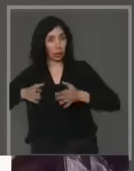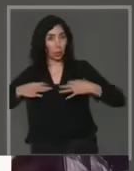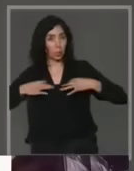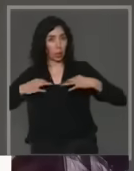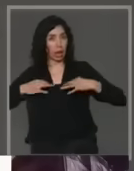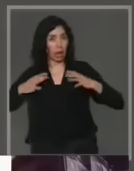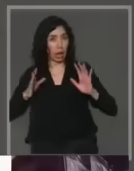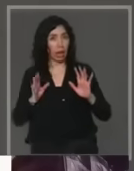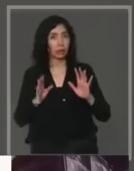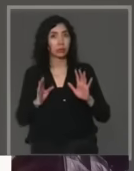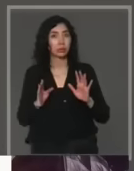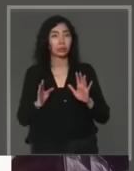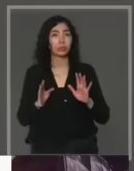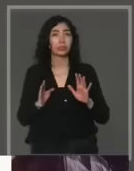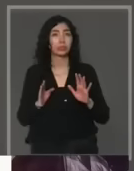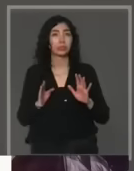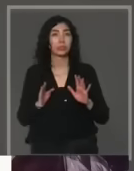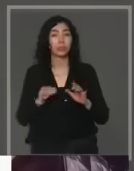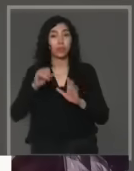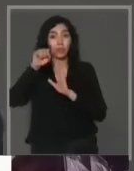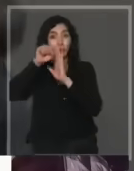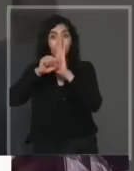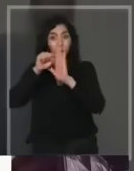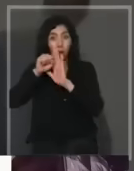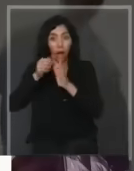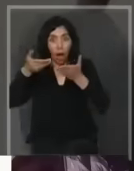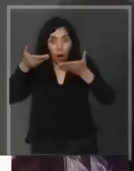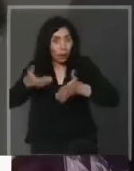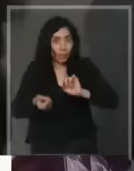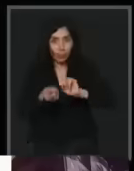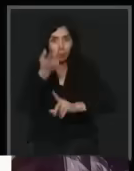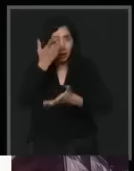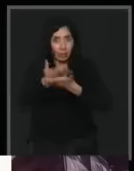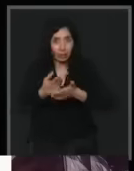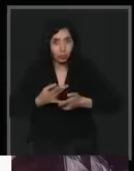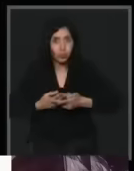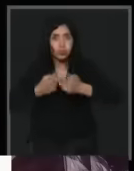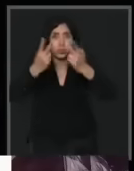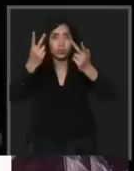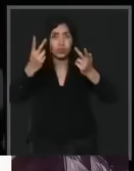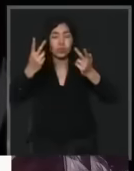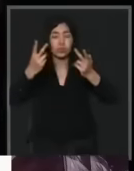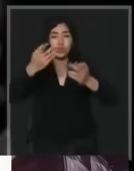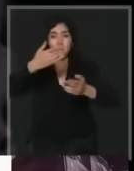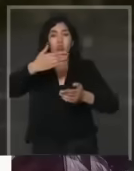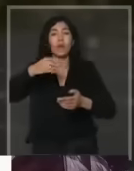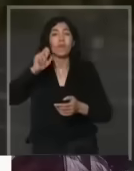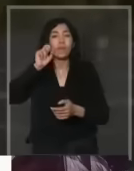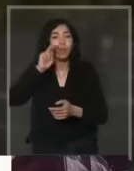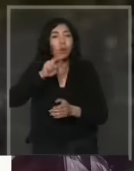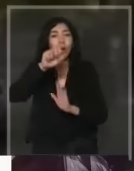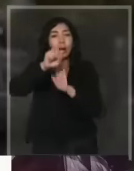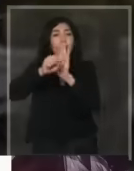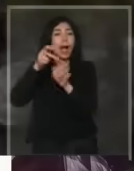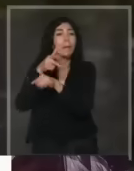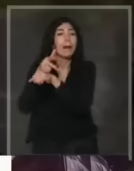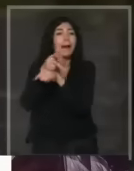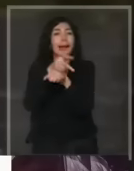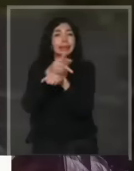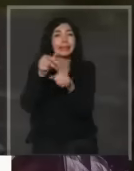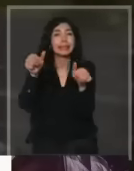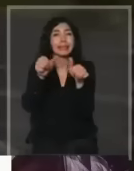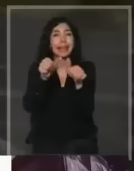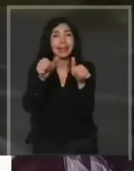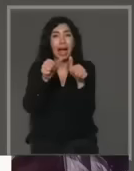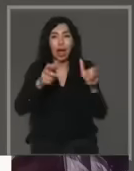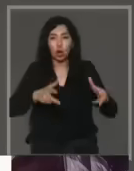Estos son videos desconocidos hasta ahora. Reportajes Tele13 tuvo acceso a las grabaciones de las cámaras de seguridad de ese día a las cercanías de ese